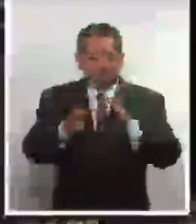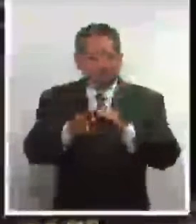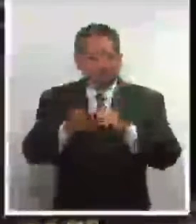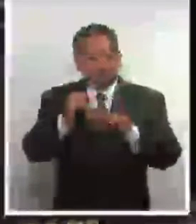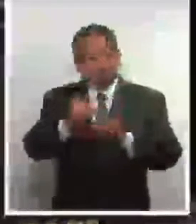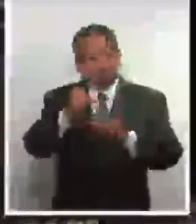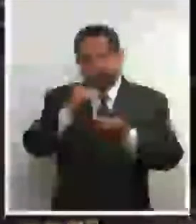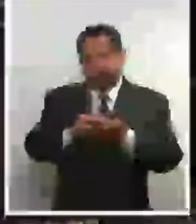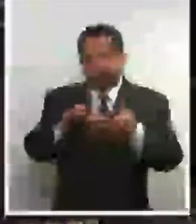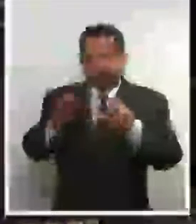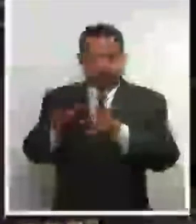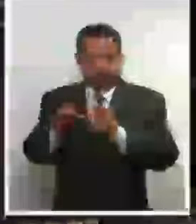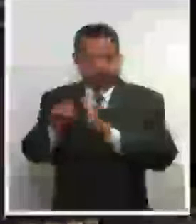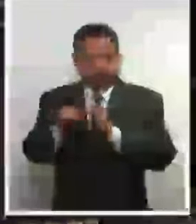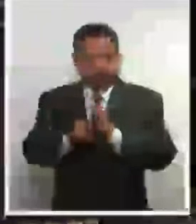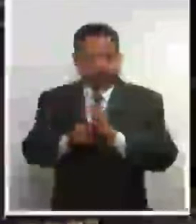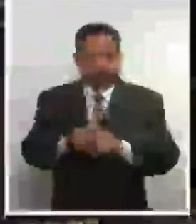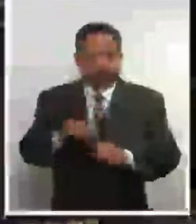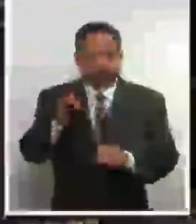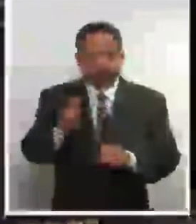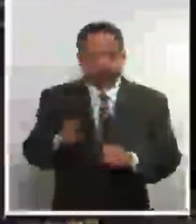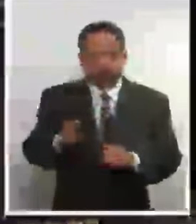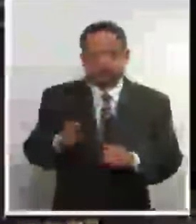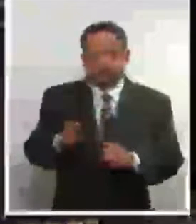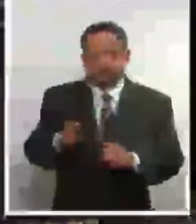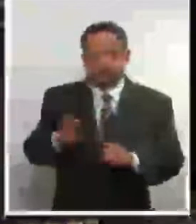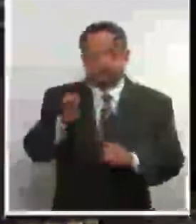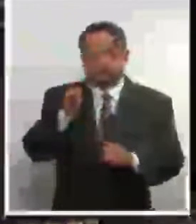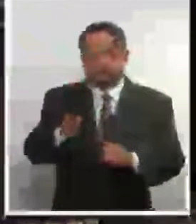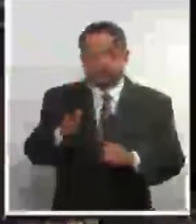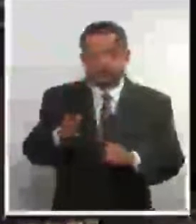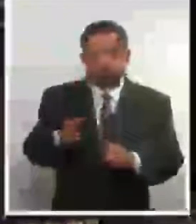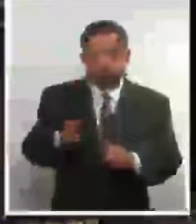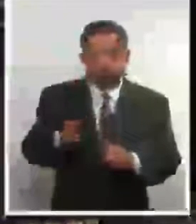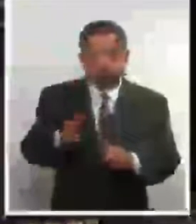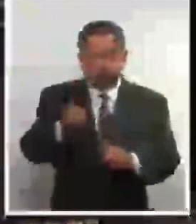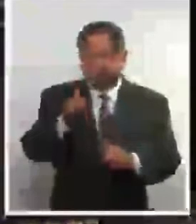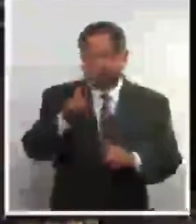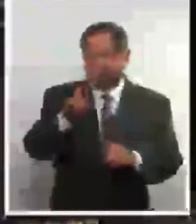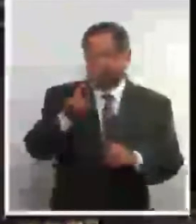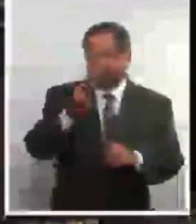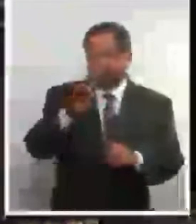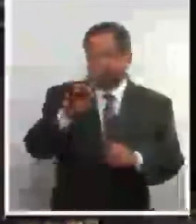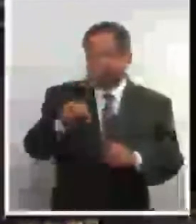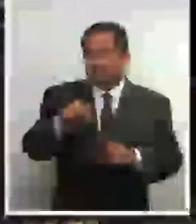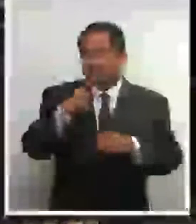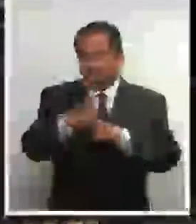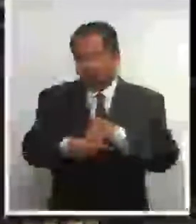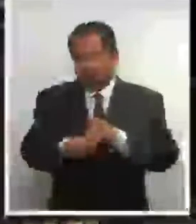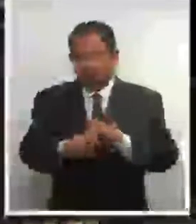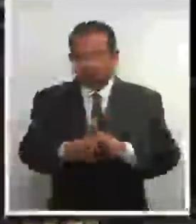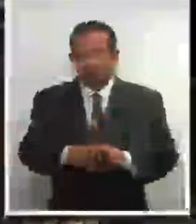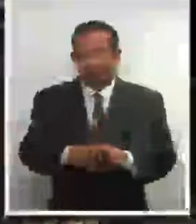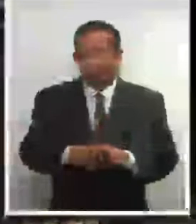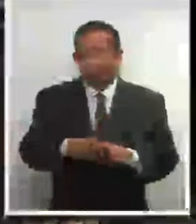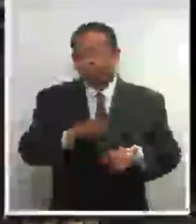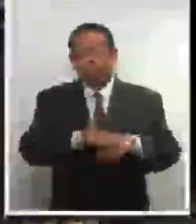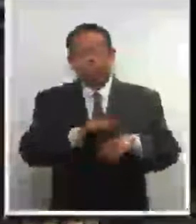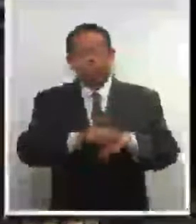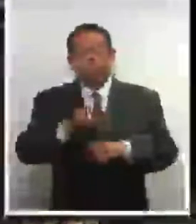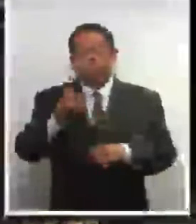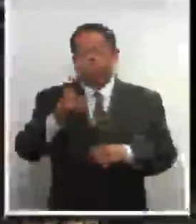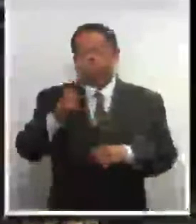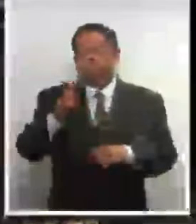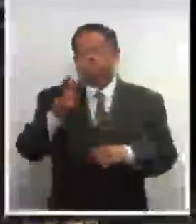siguiente artículo, es el relacionado con la prevención del delito. Se alude a la